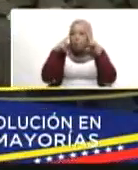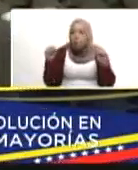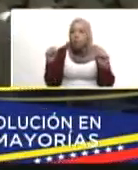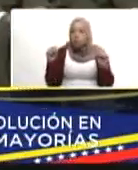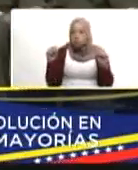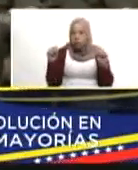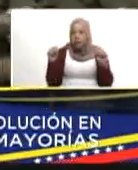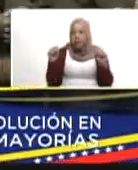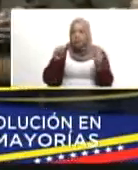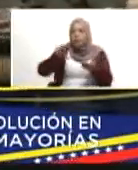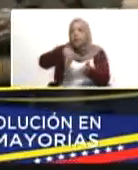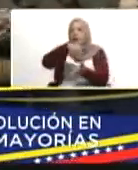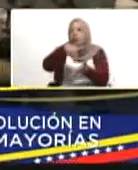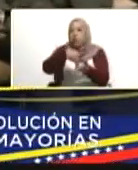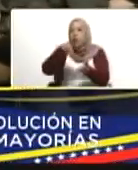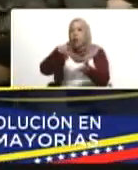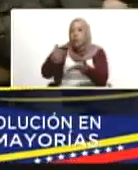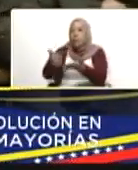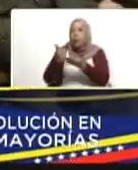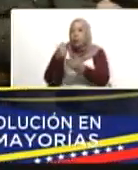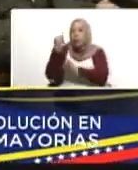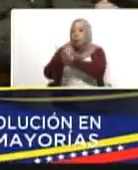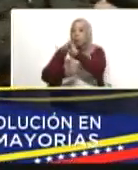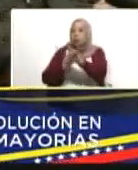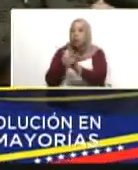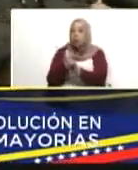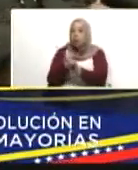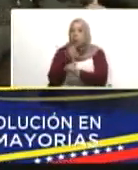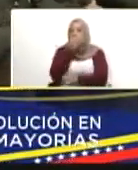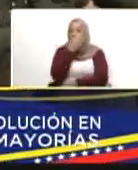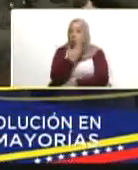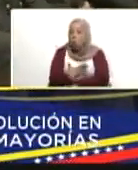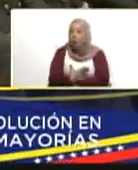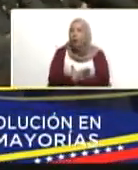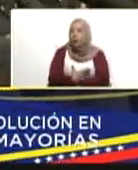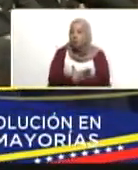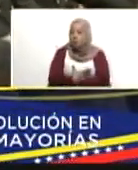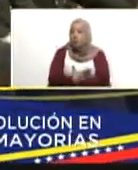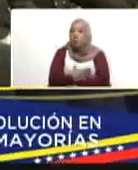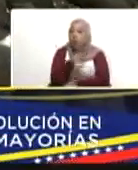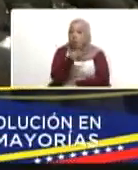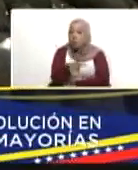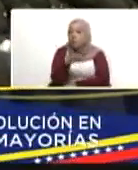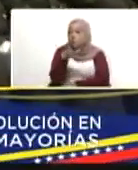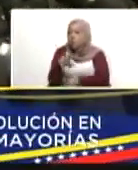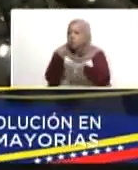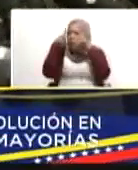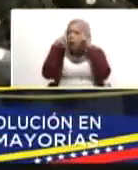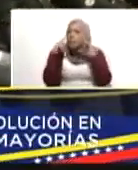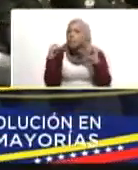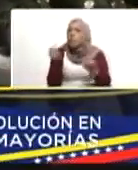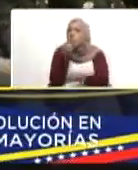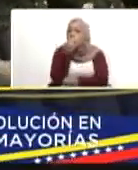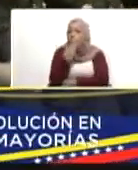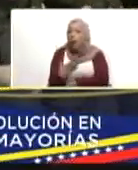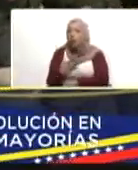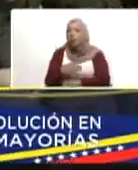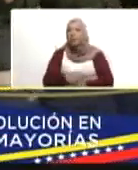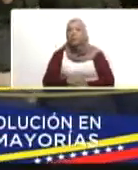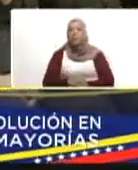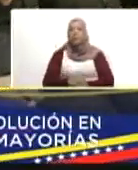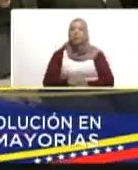nacionales internacionales que tenemos y son muy buenos me han